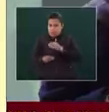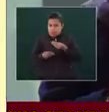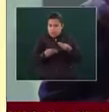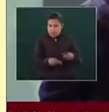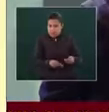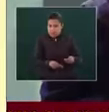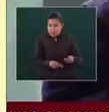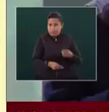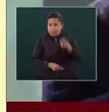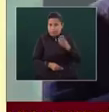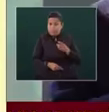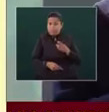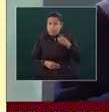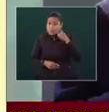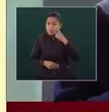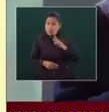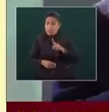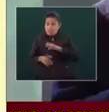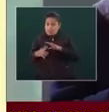de nuestros paisanos.